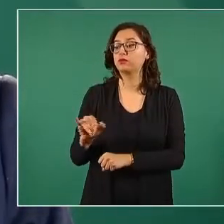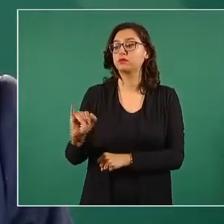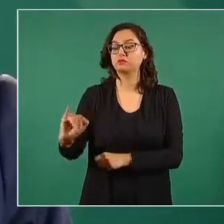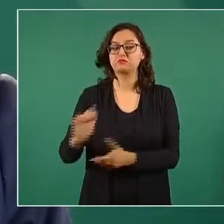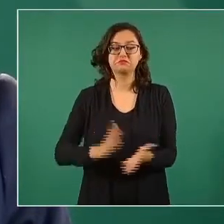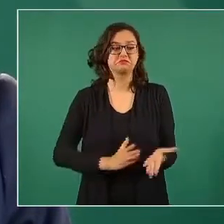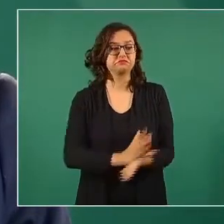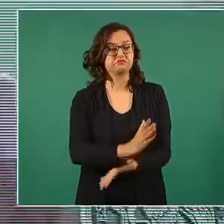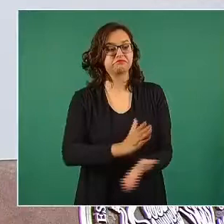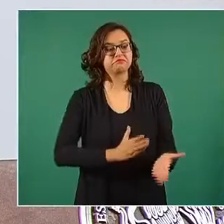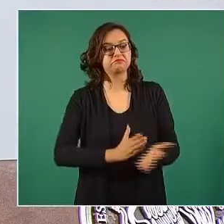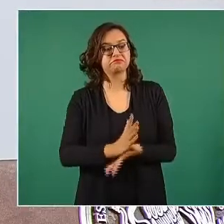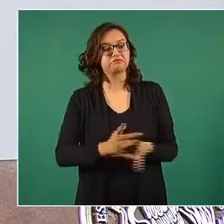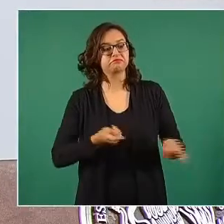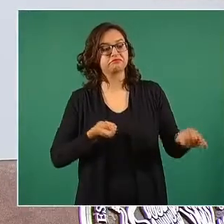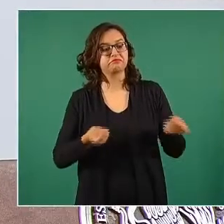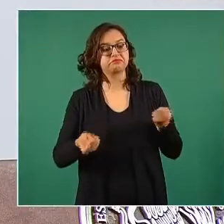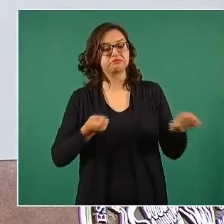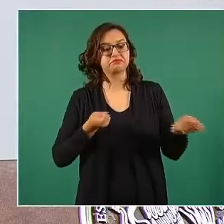económica.